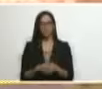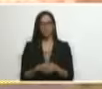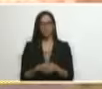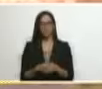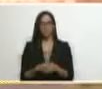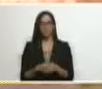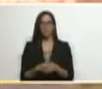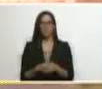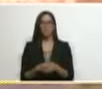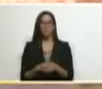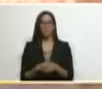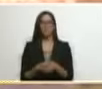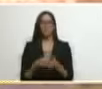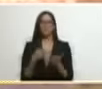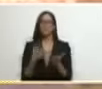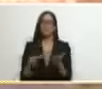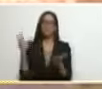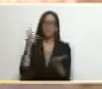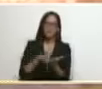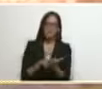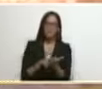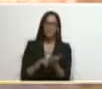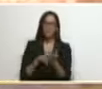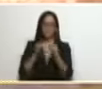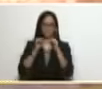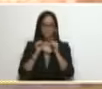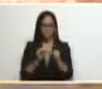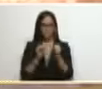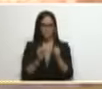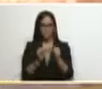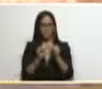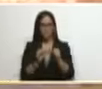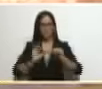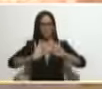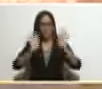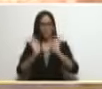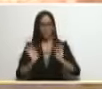Se ratifica de manera clara,